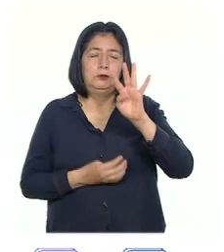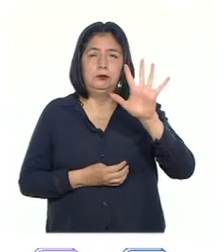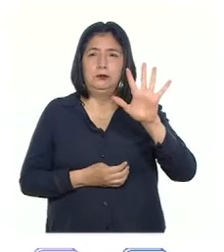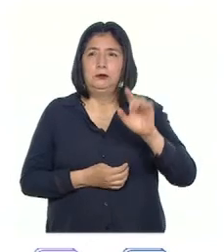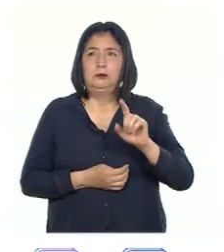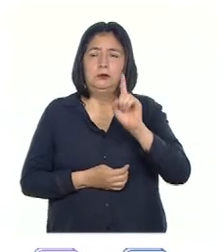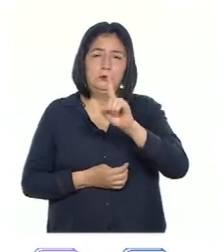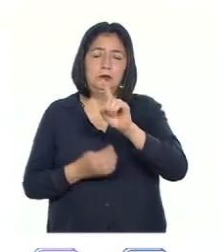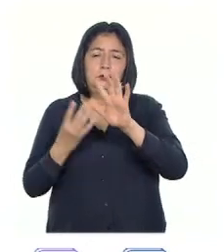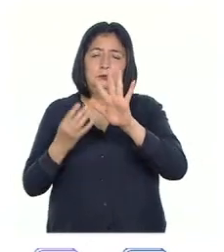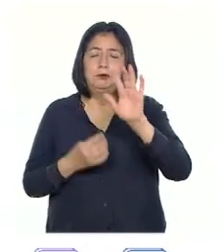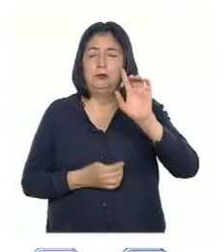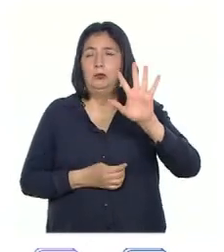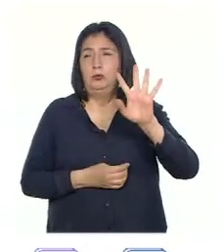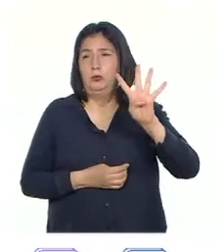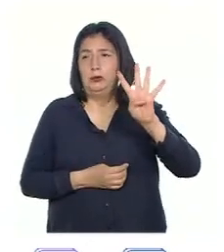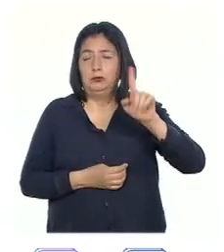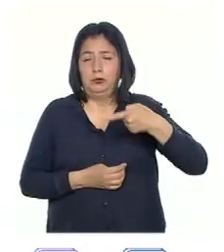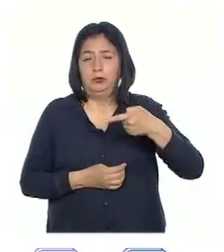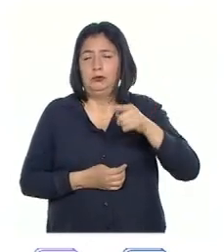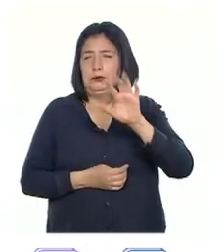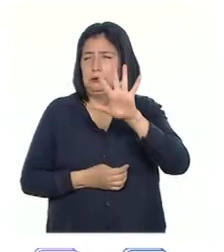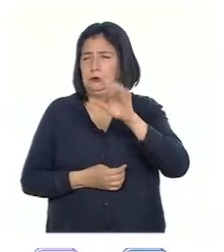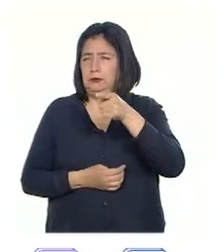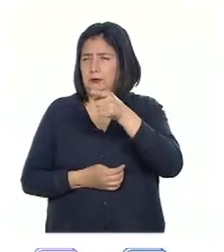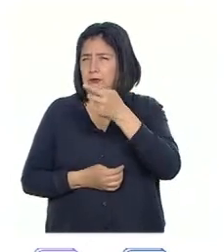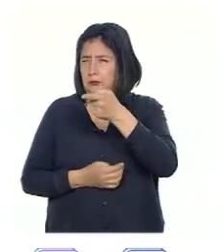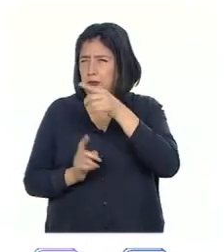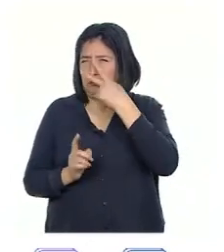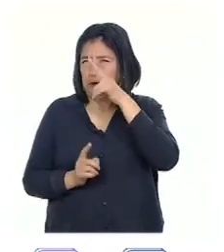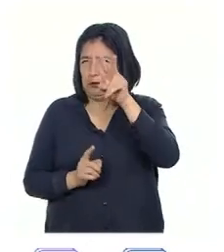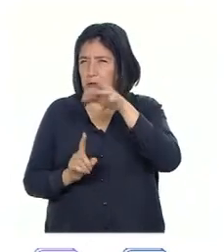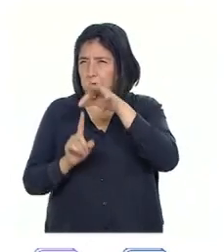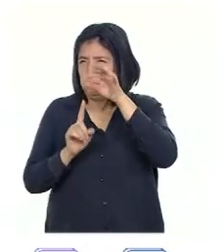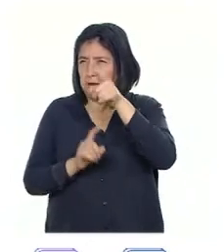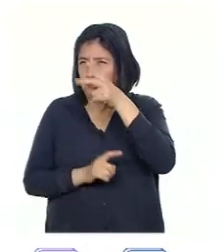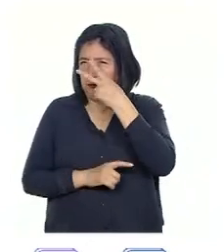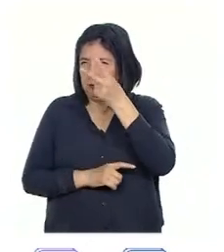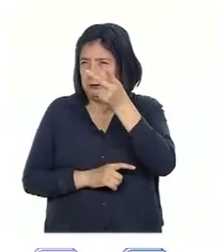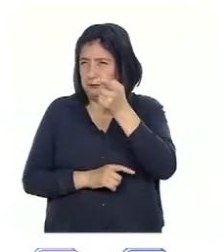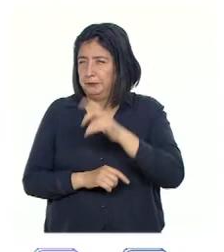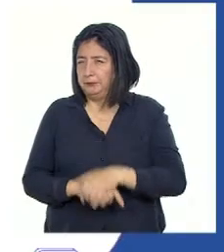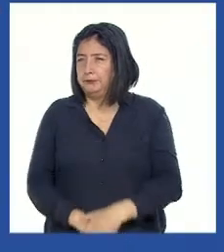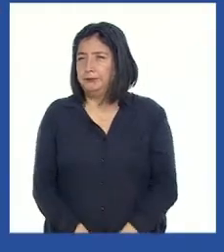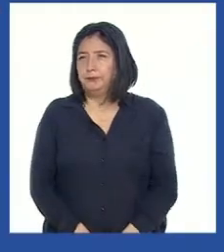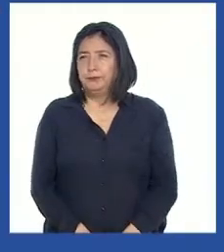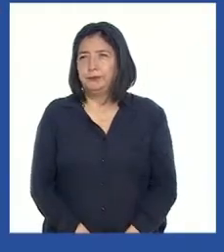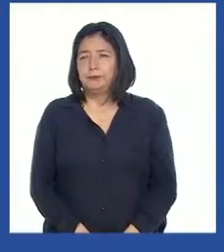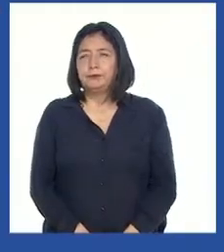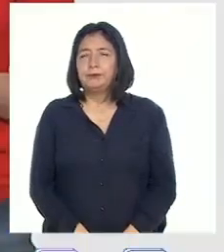es 194,5. ¿Notan algo especial?